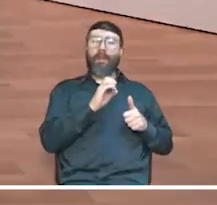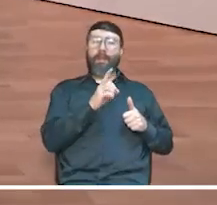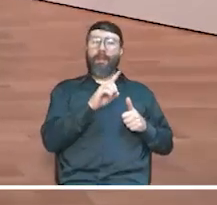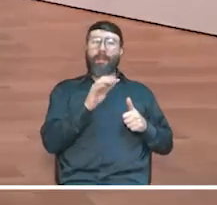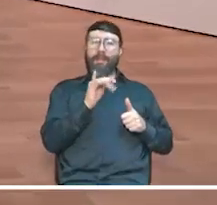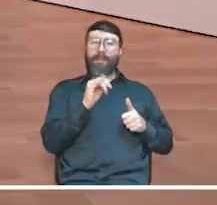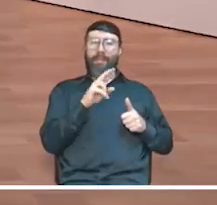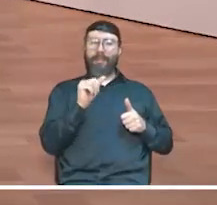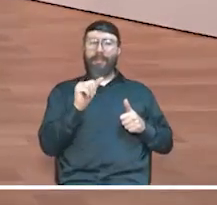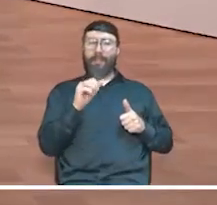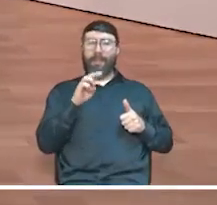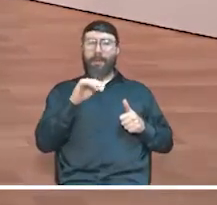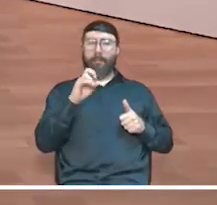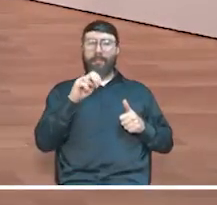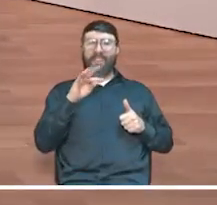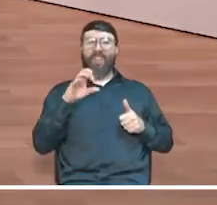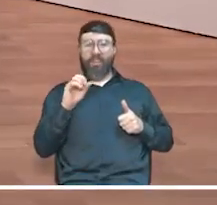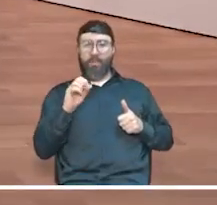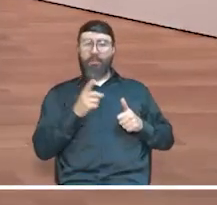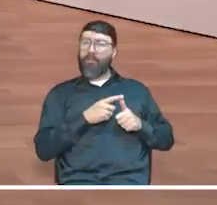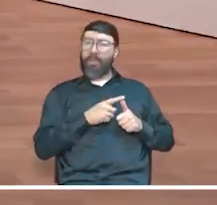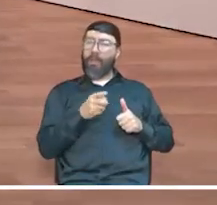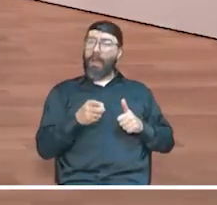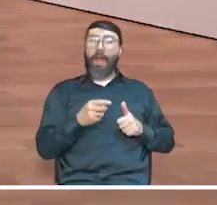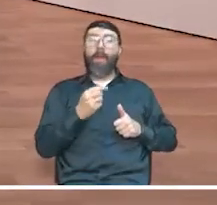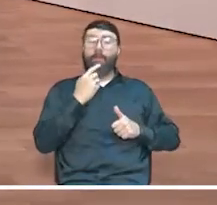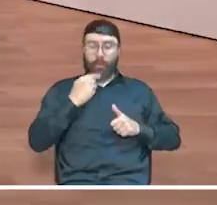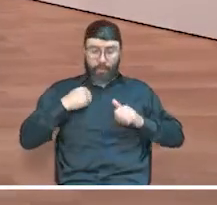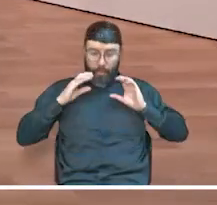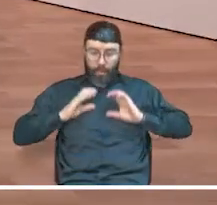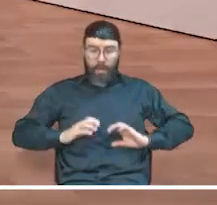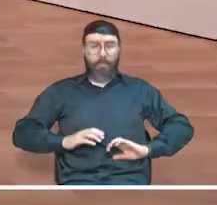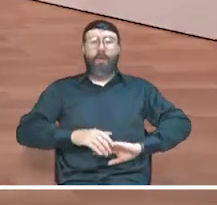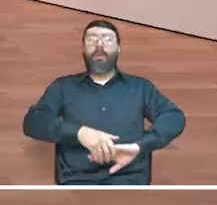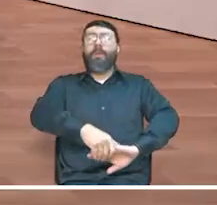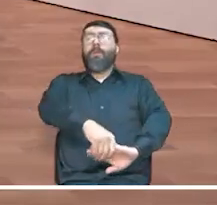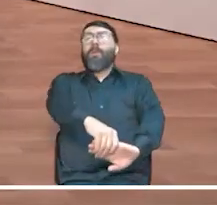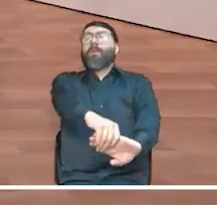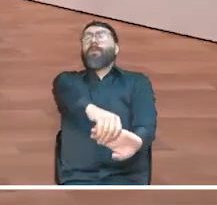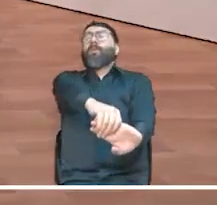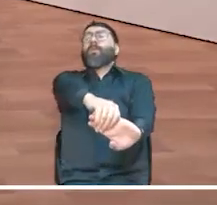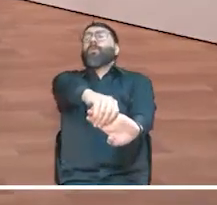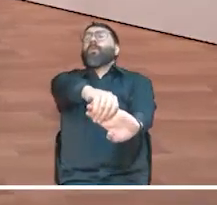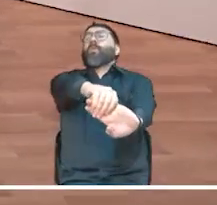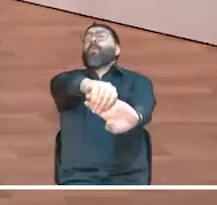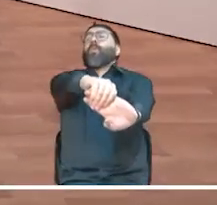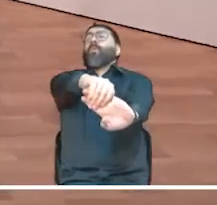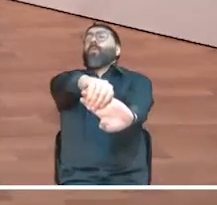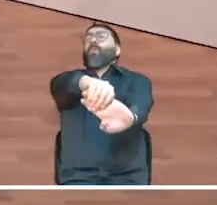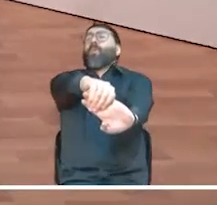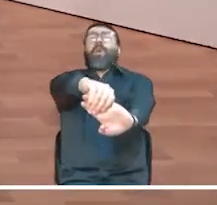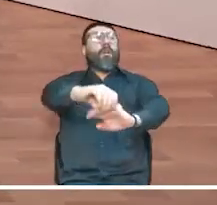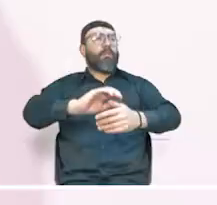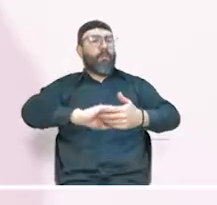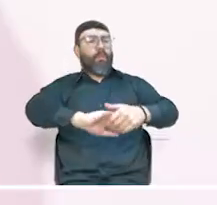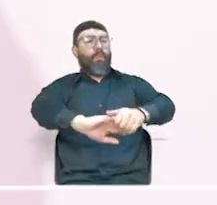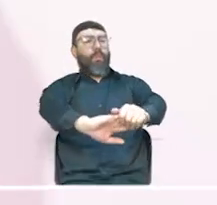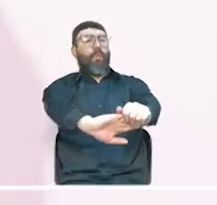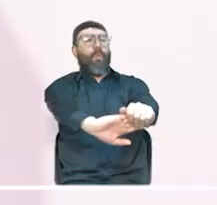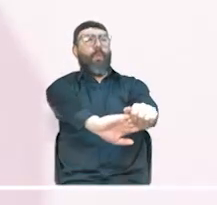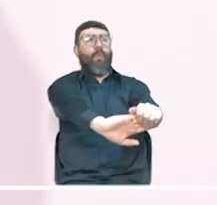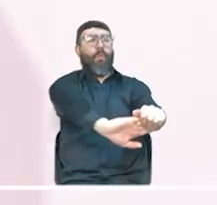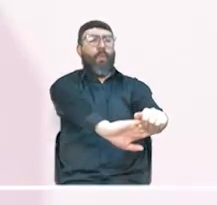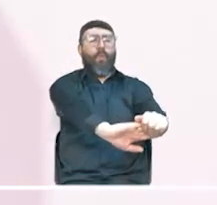el estiramiento yo estoy llevando mi cuerpo a una posición sostenida, tratando de mantener la máxima elongación, mientras tanto voy